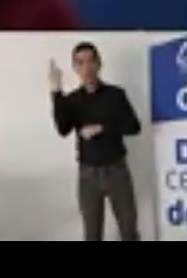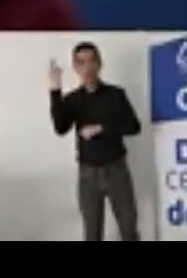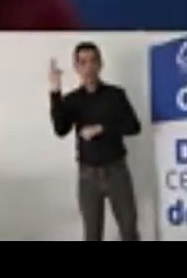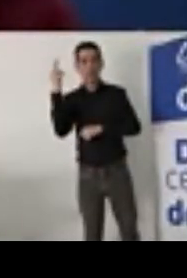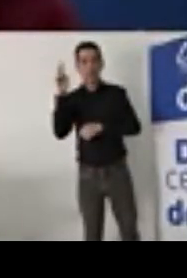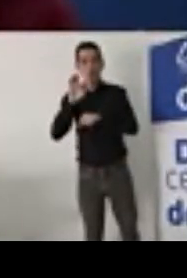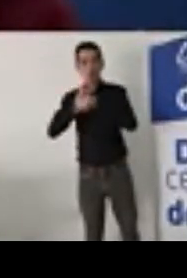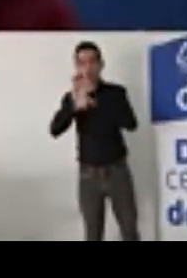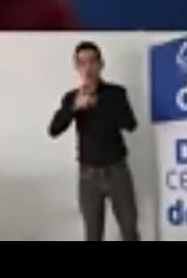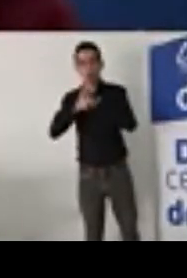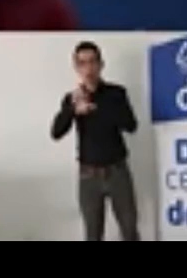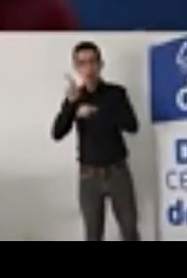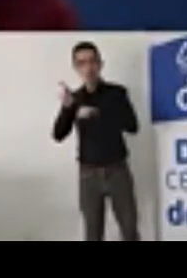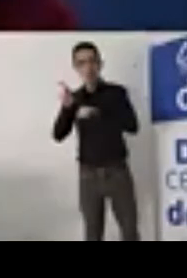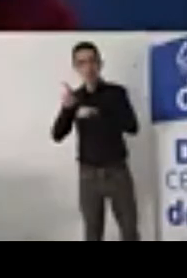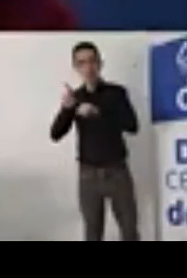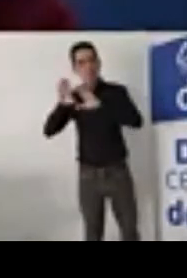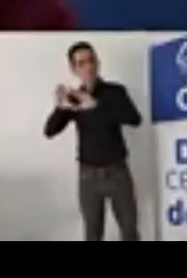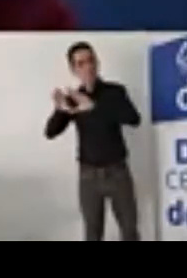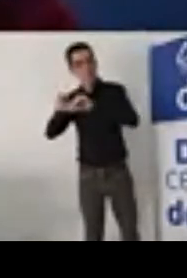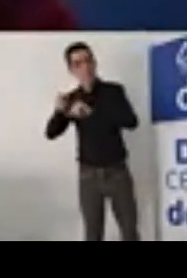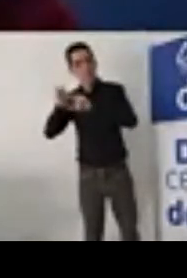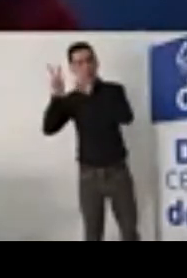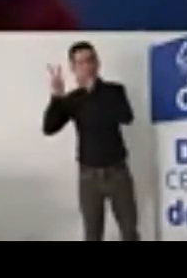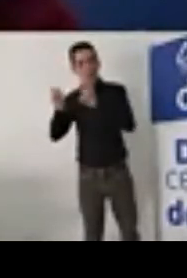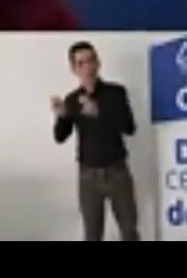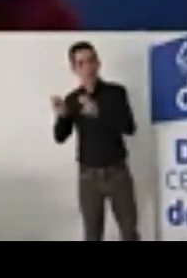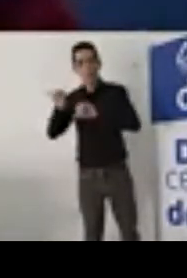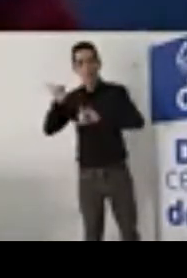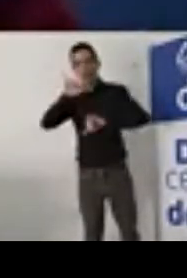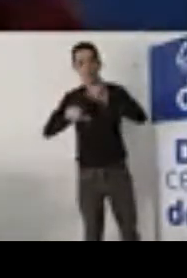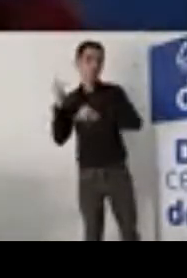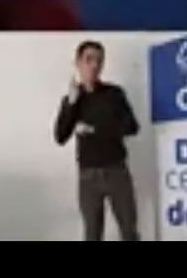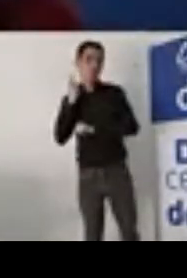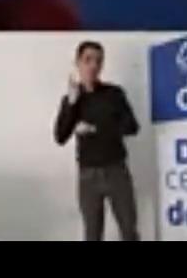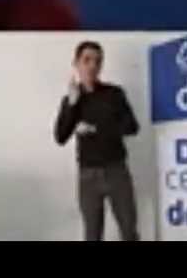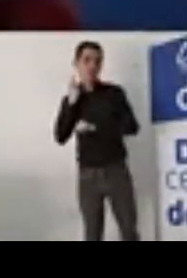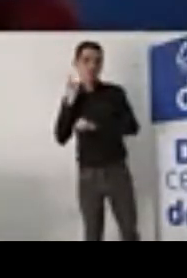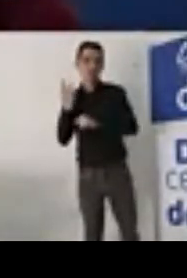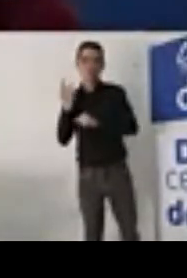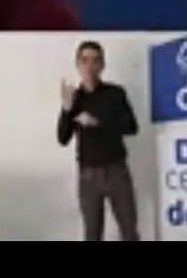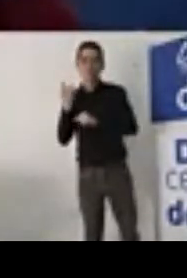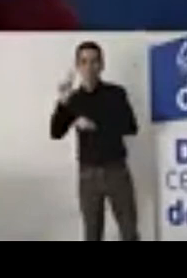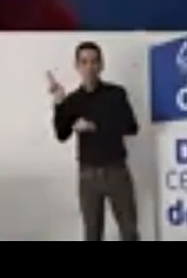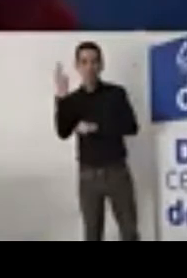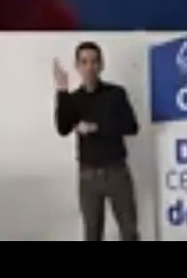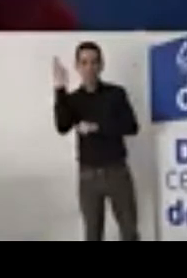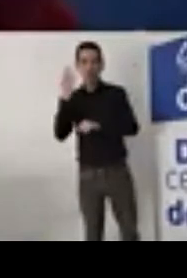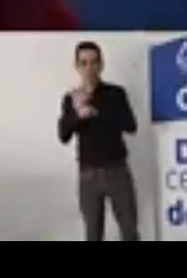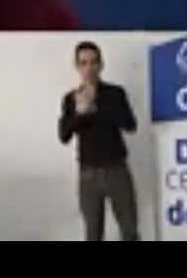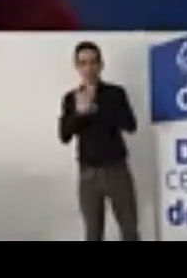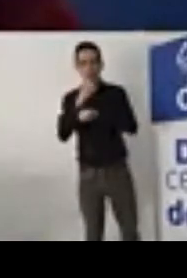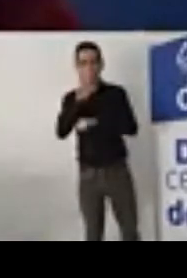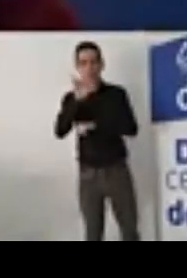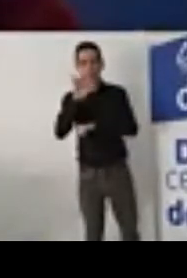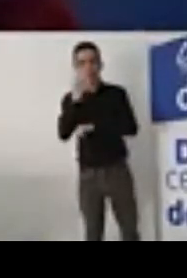ciencia política y gobierno en la Universidad Internacional de Virginia, y tuvo el privilegio de ser el primer joven colombiano en ser